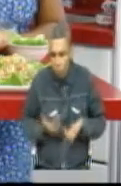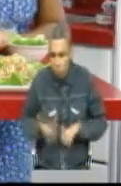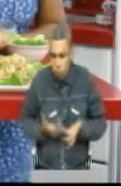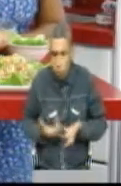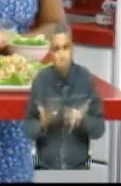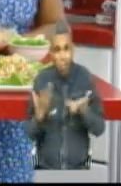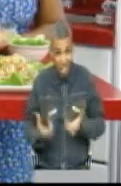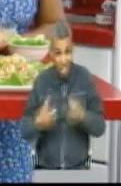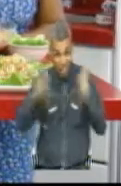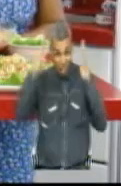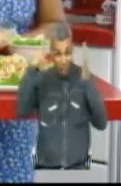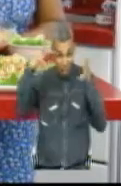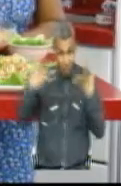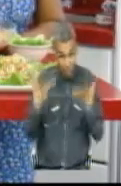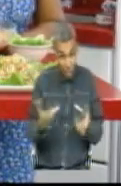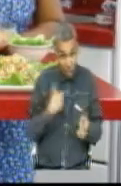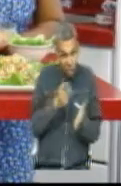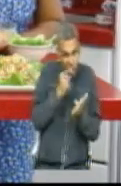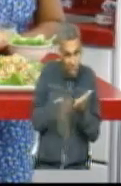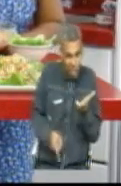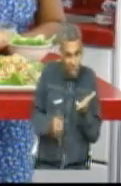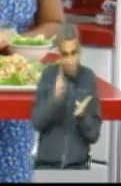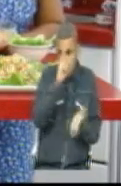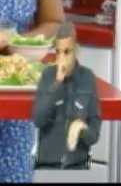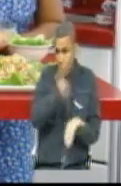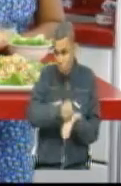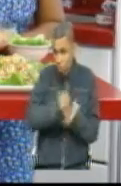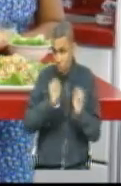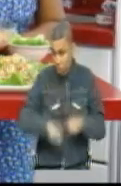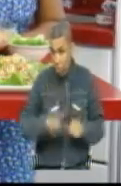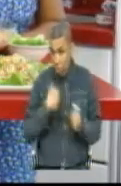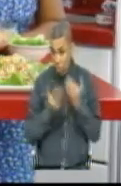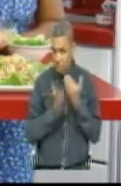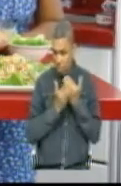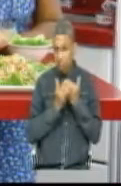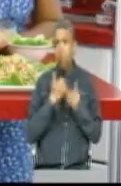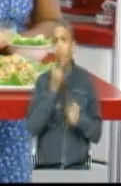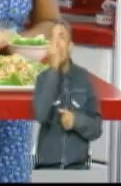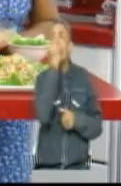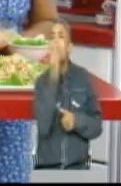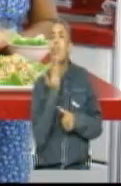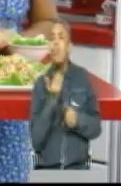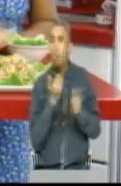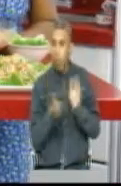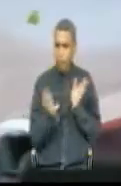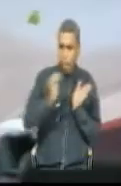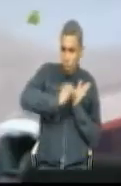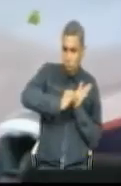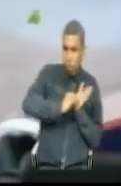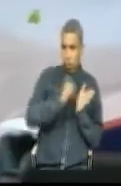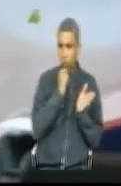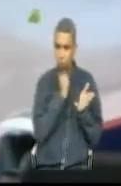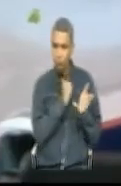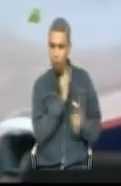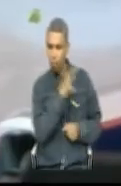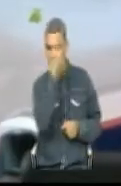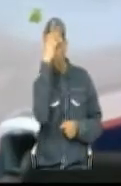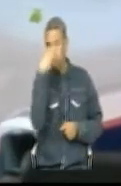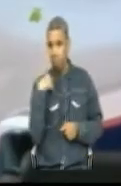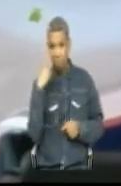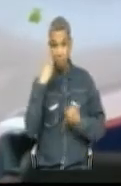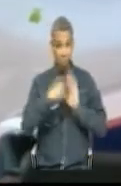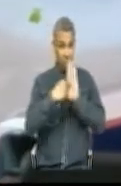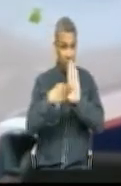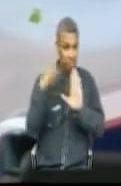nosotros su receta la elaboramos nosotros pues solamente escribanos y nosotros estaremos atentos a atenderlos